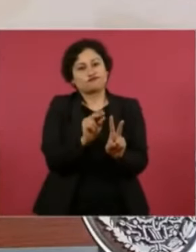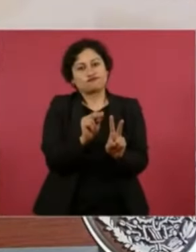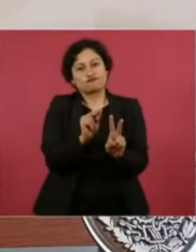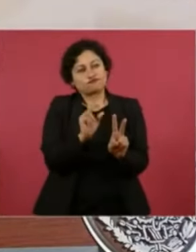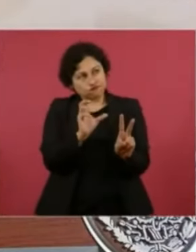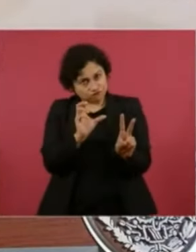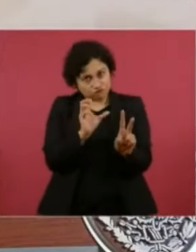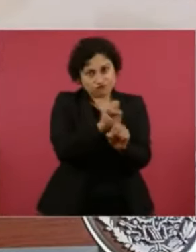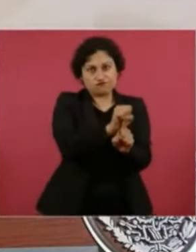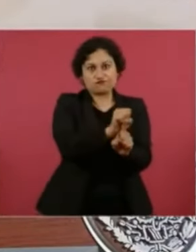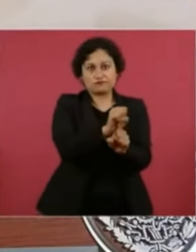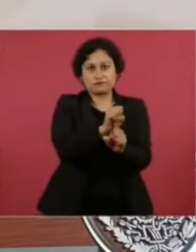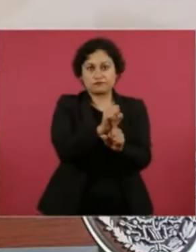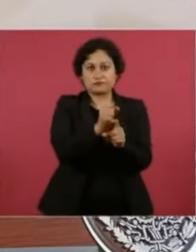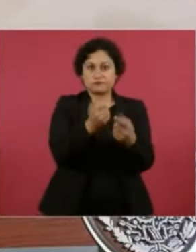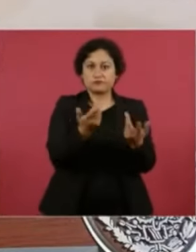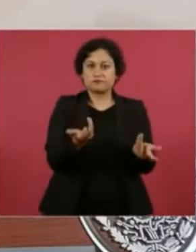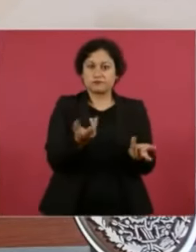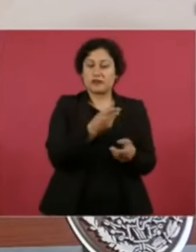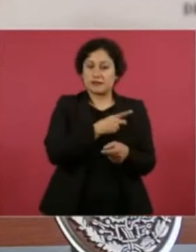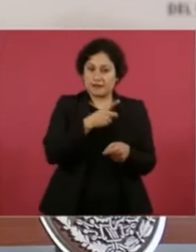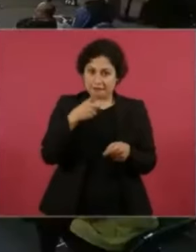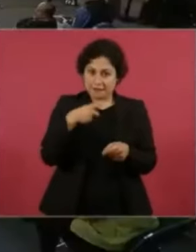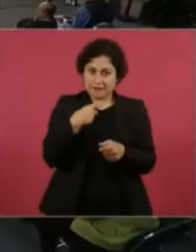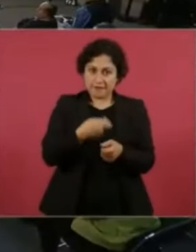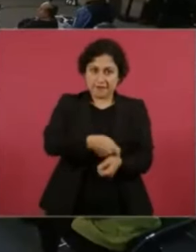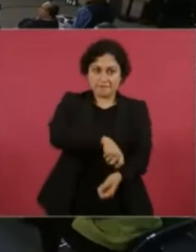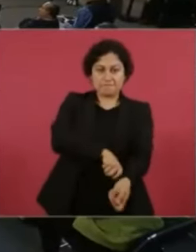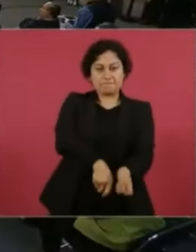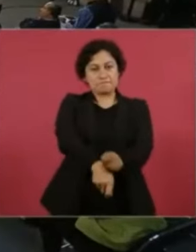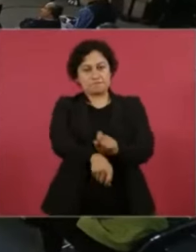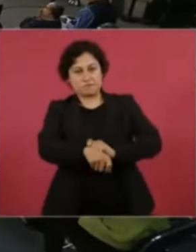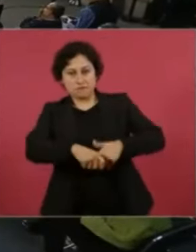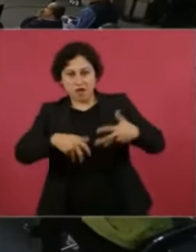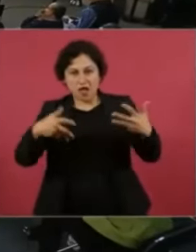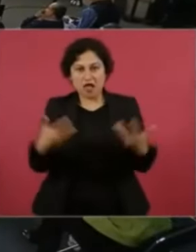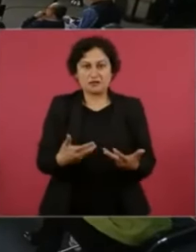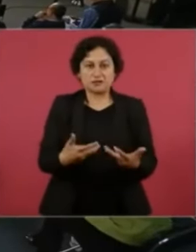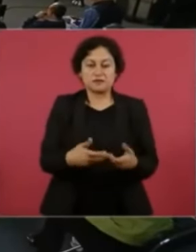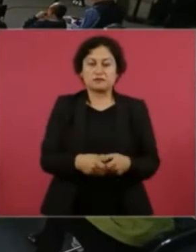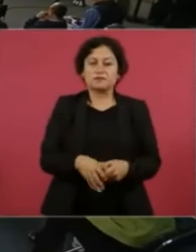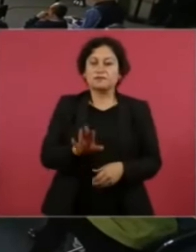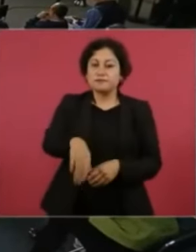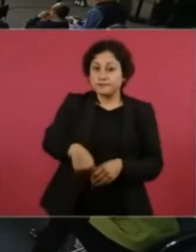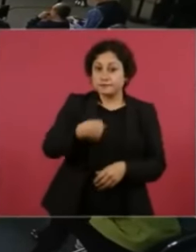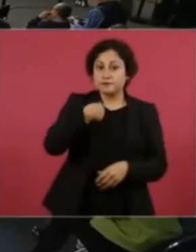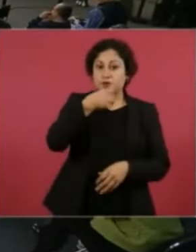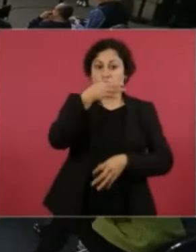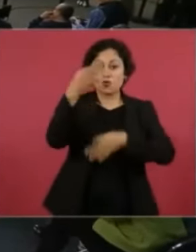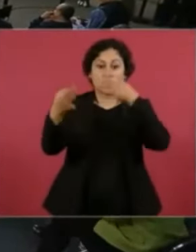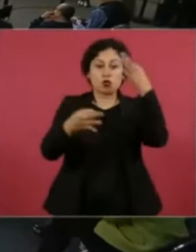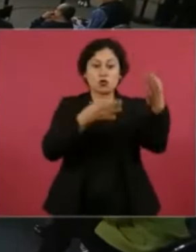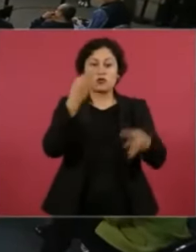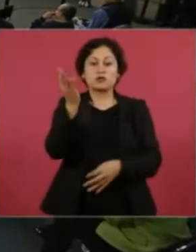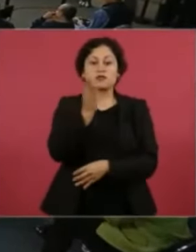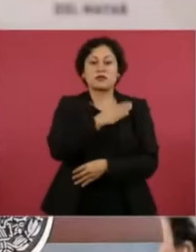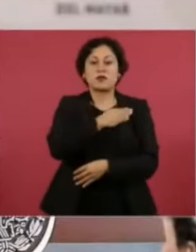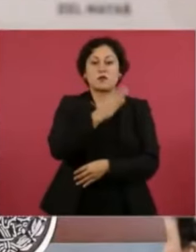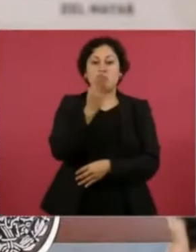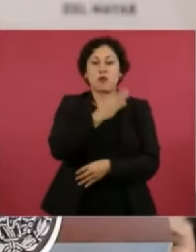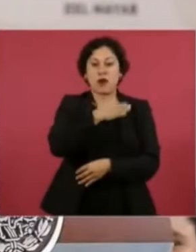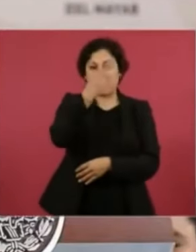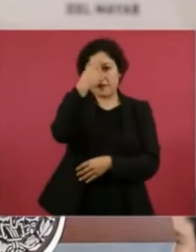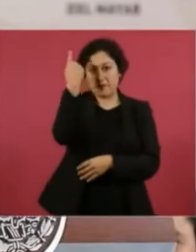conquista y hay que echarse para adelante y les tengo una buena noticia Pues un